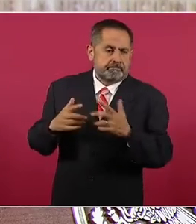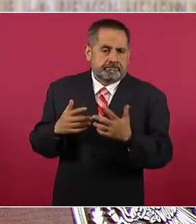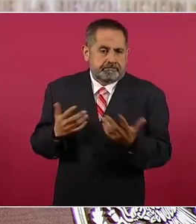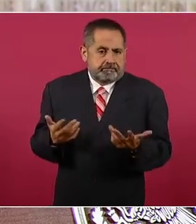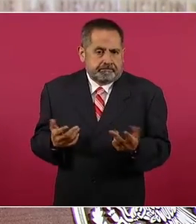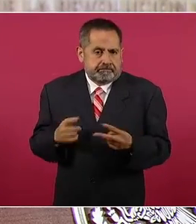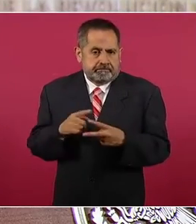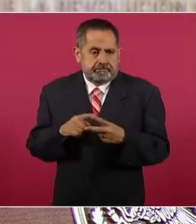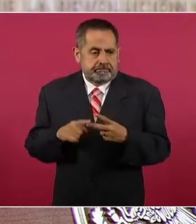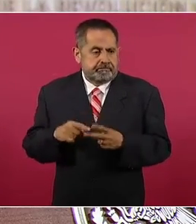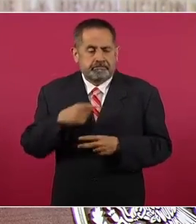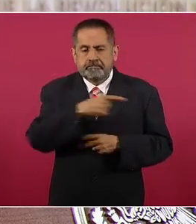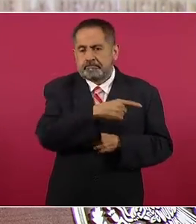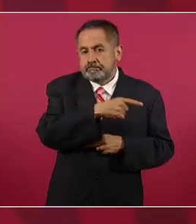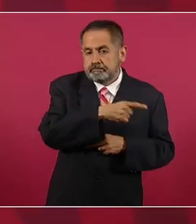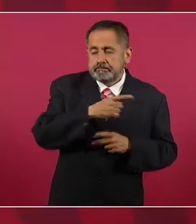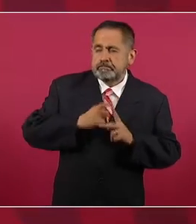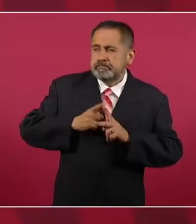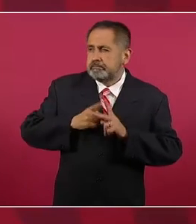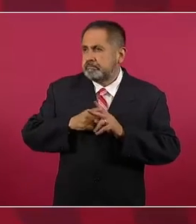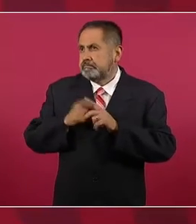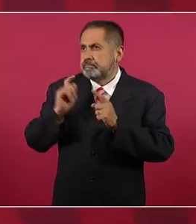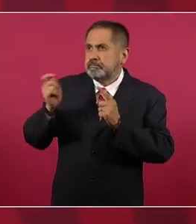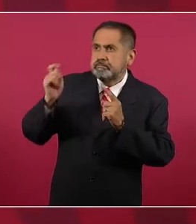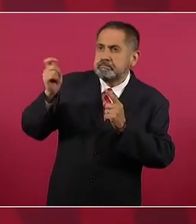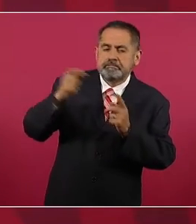y no están haciendo